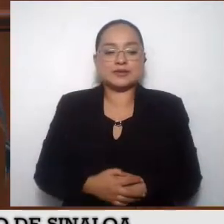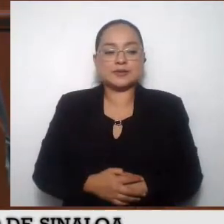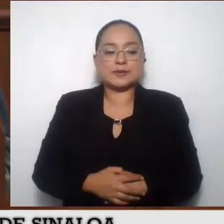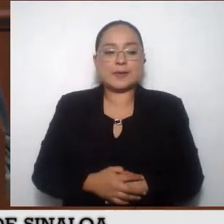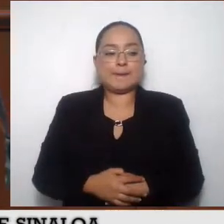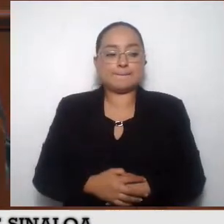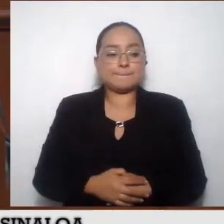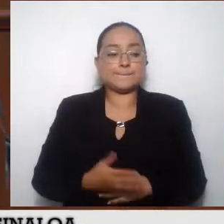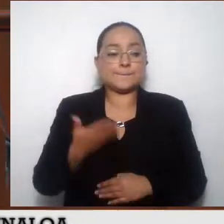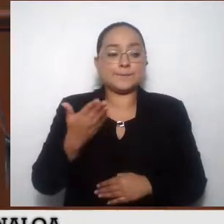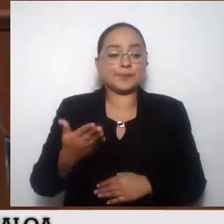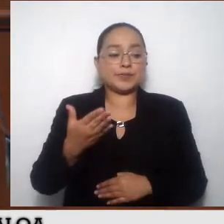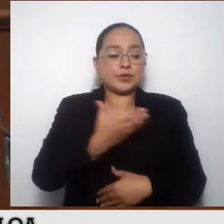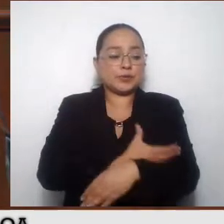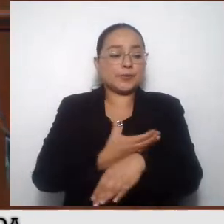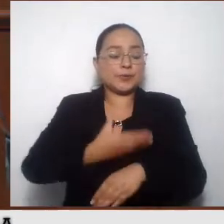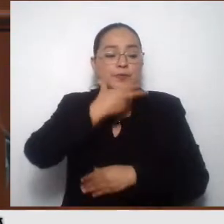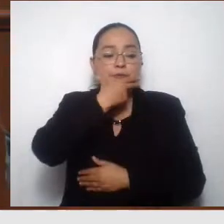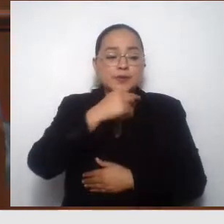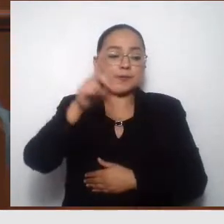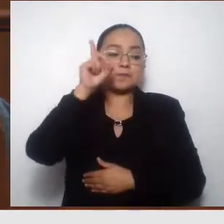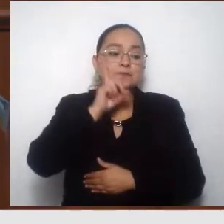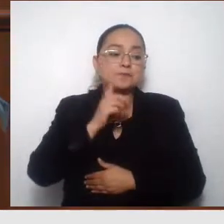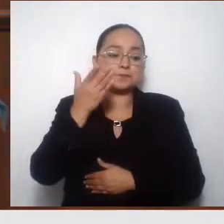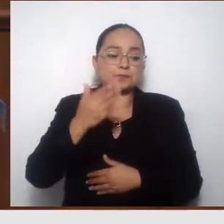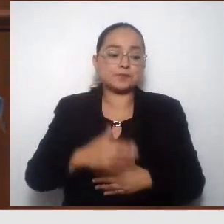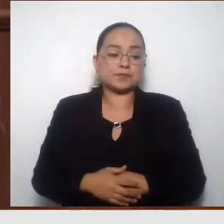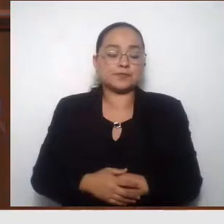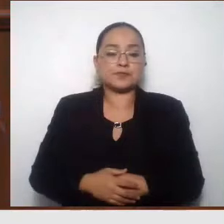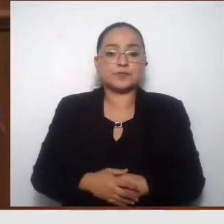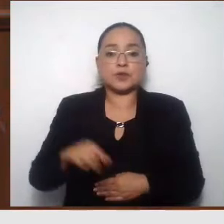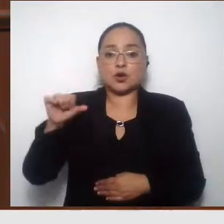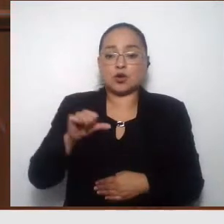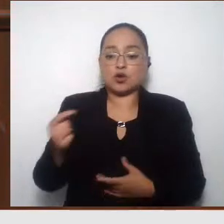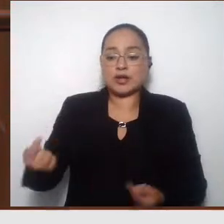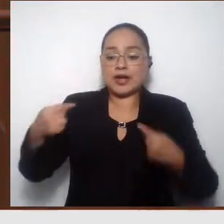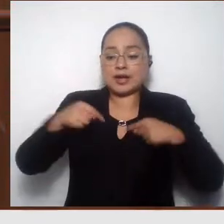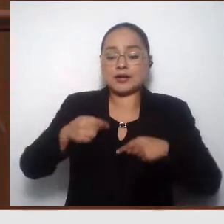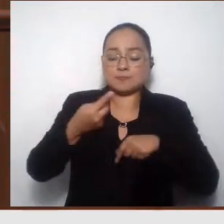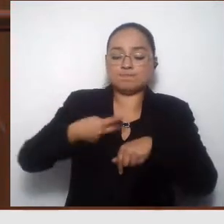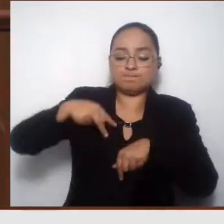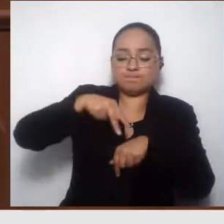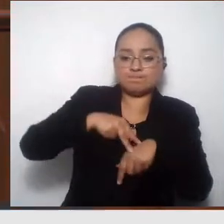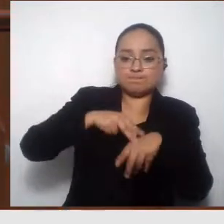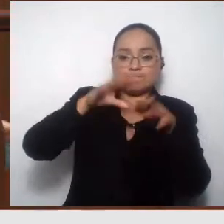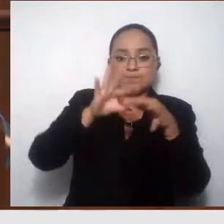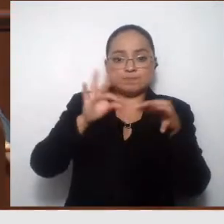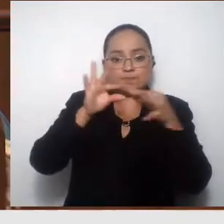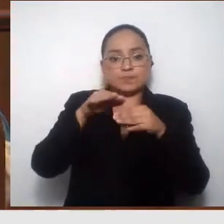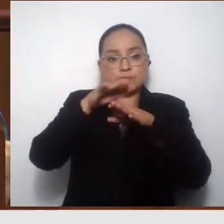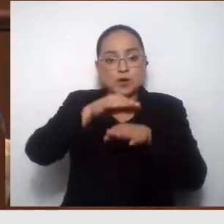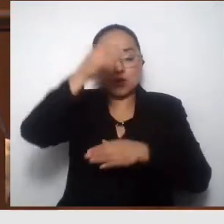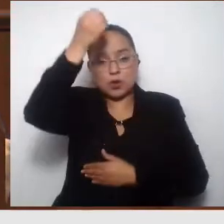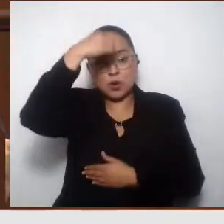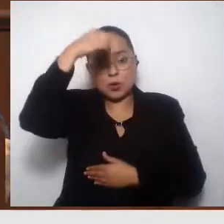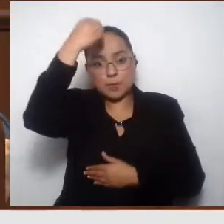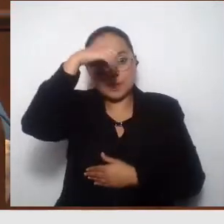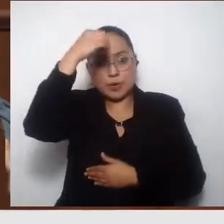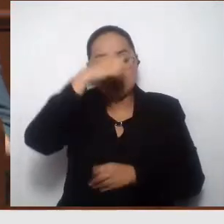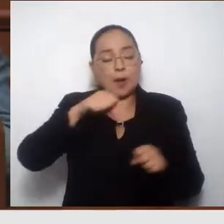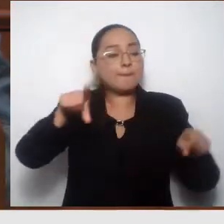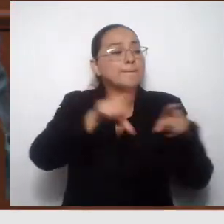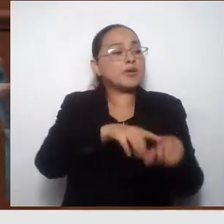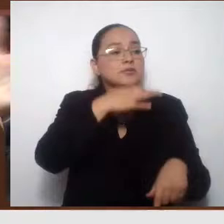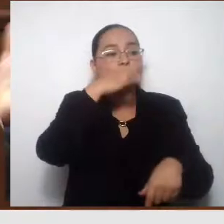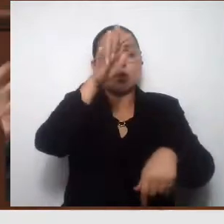Compañeras y compañeros, hoy vengo con un posicionamiento y una invitación